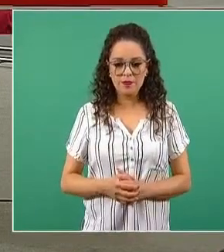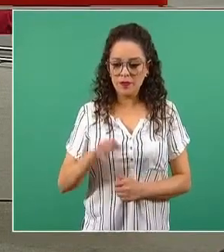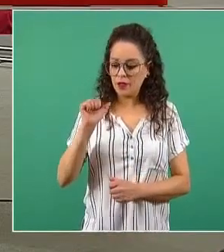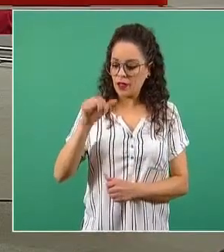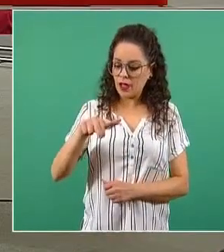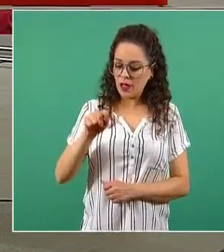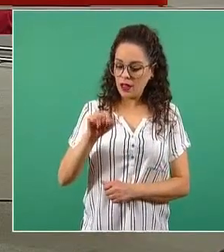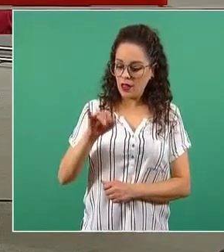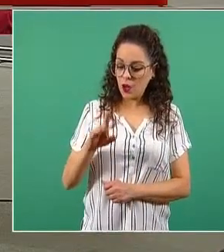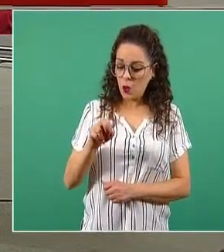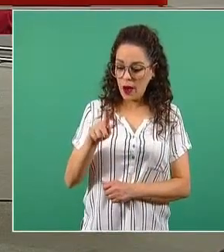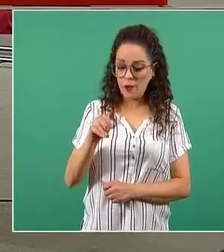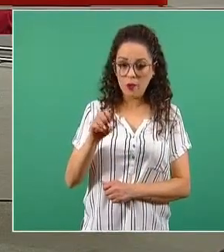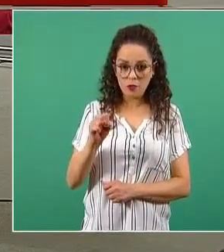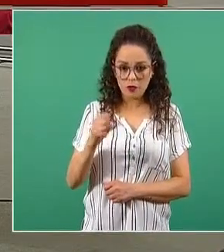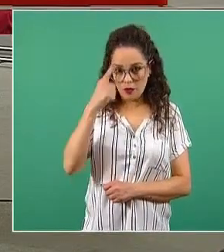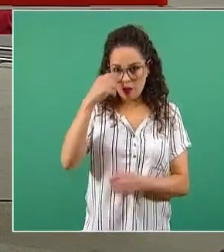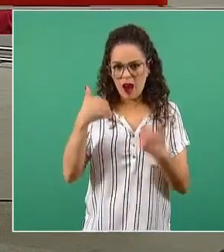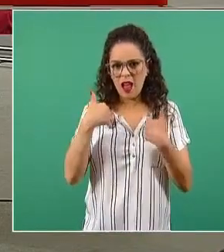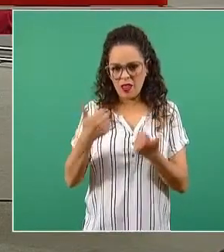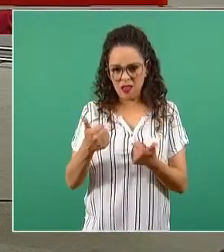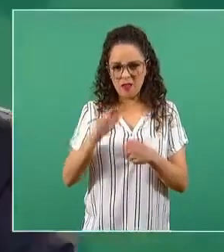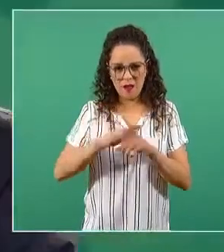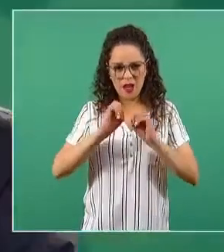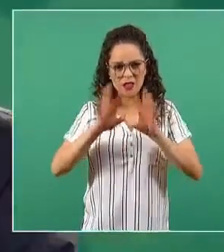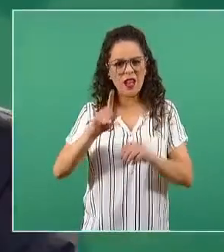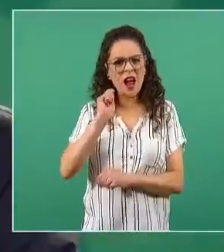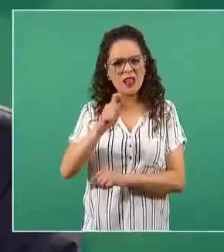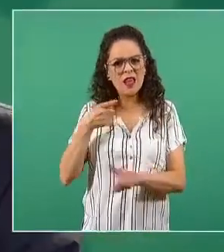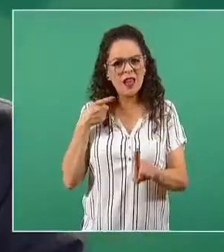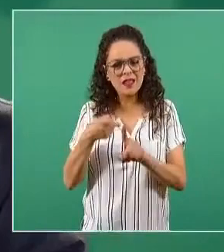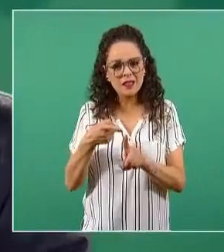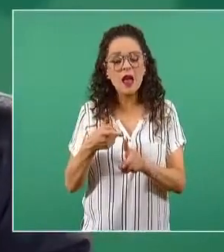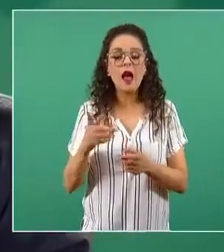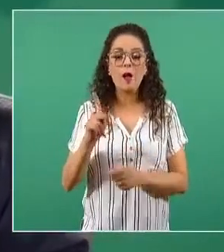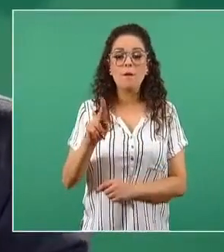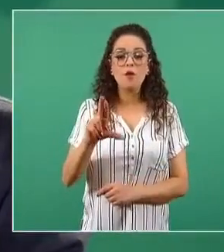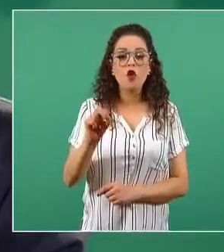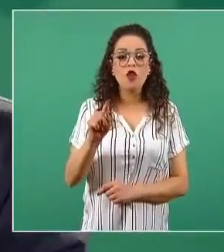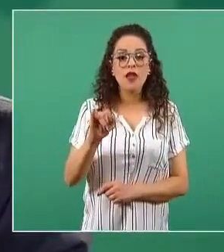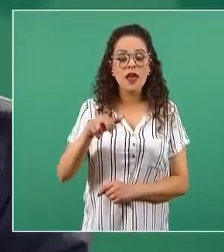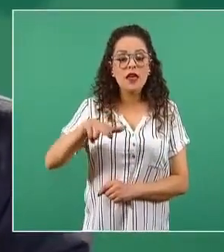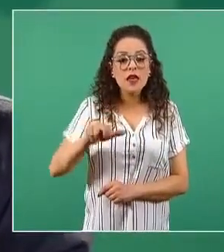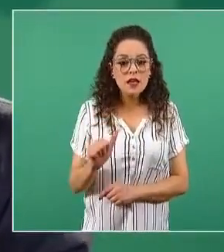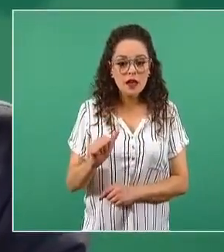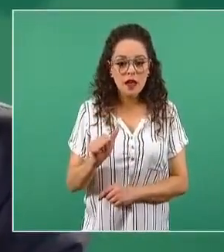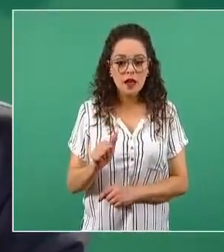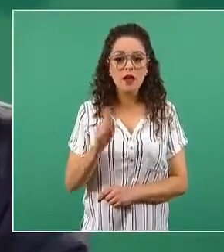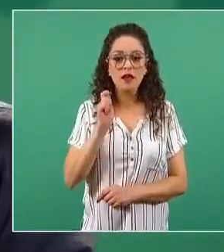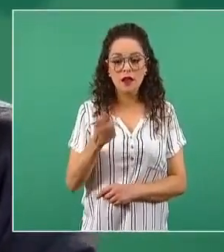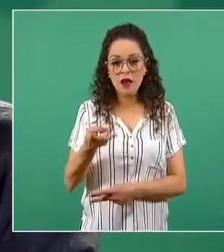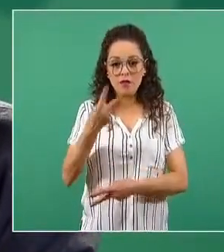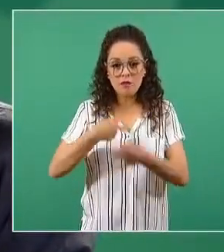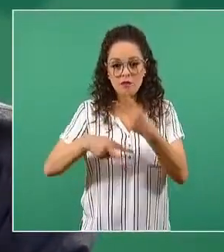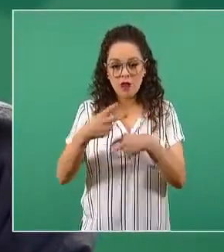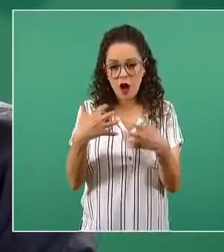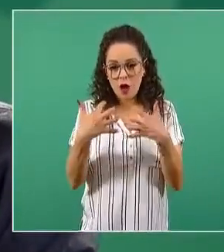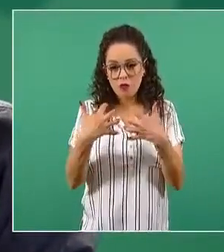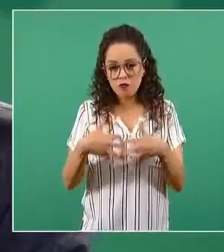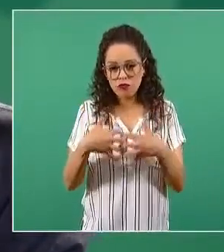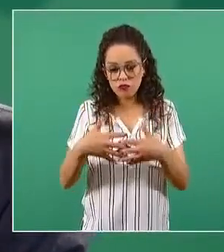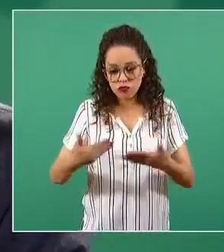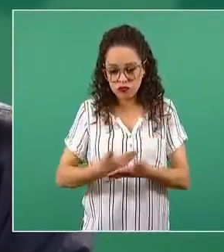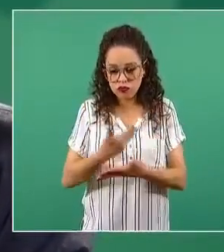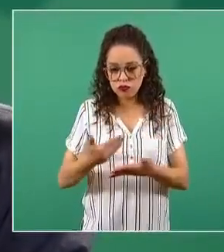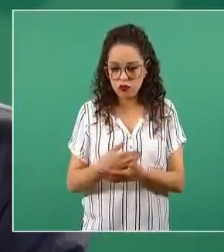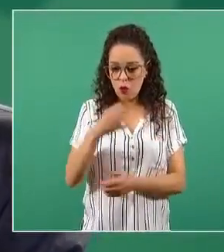general, son sustancias, específicamente proteínas, que fabrican los glóbulos blancos, que son